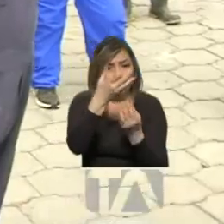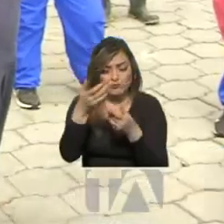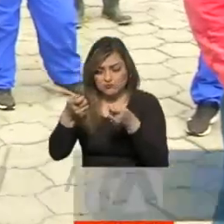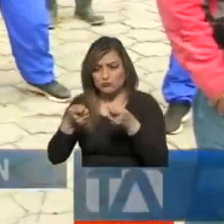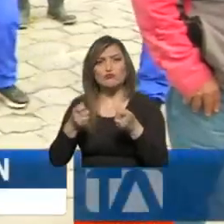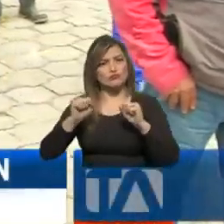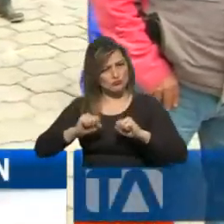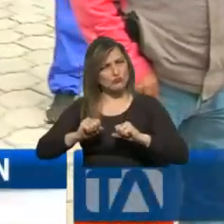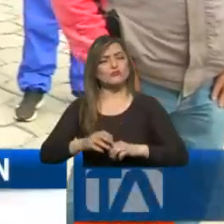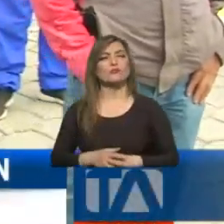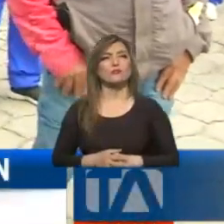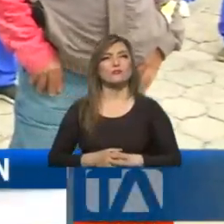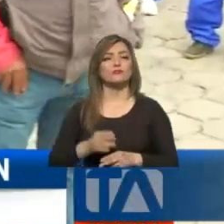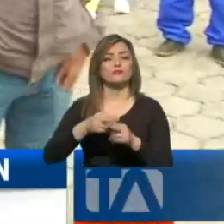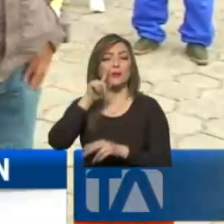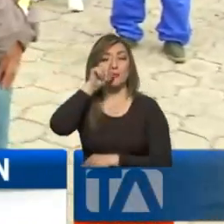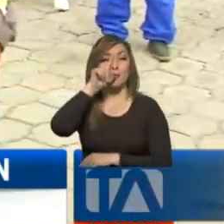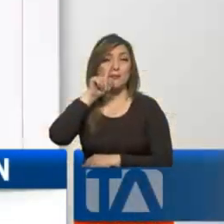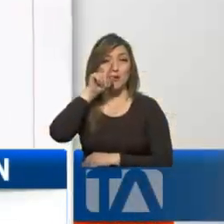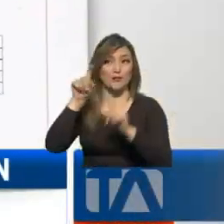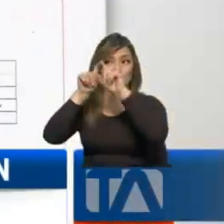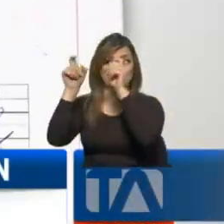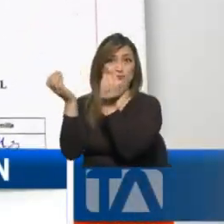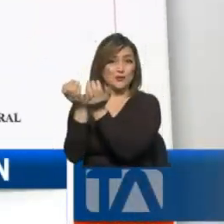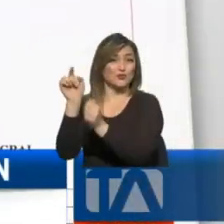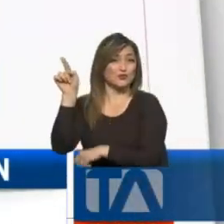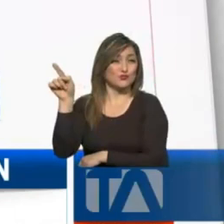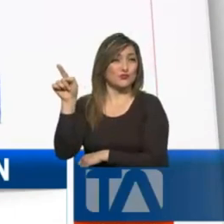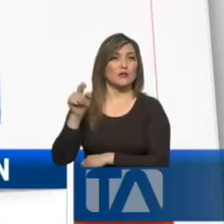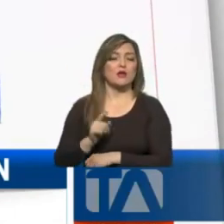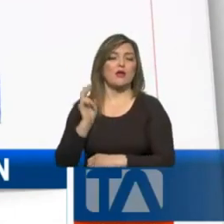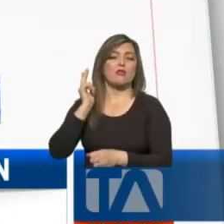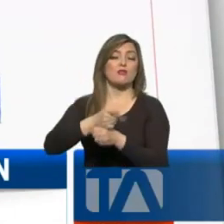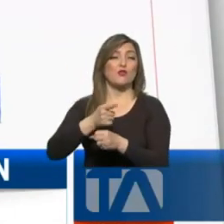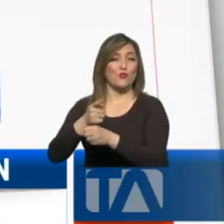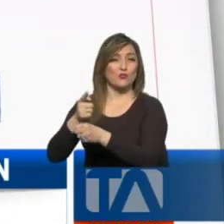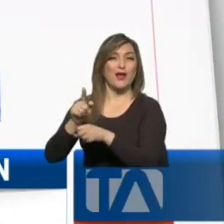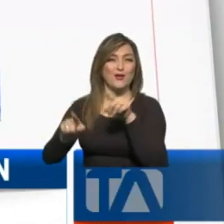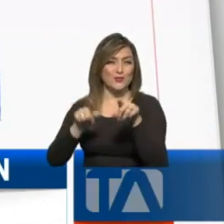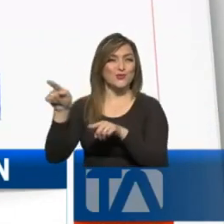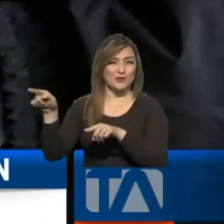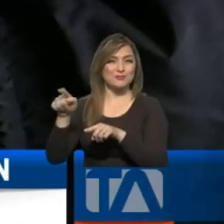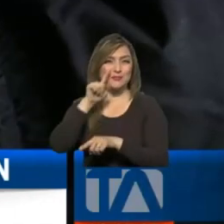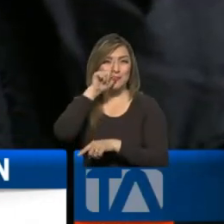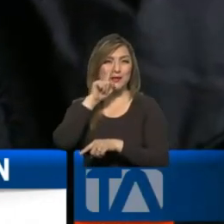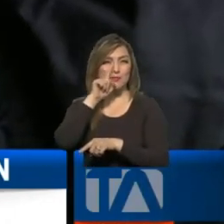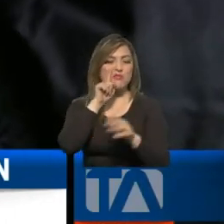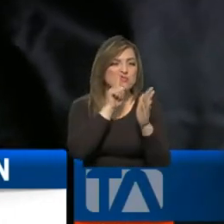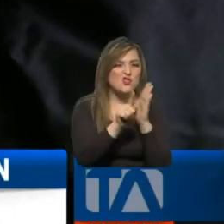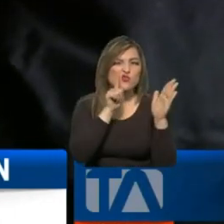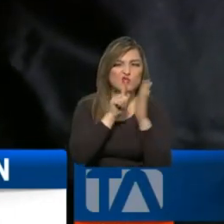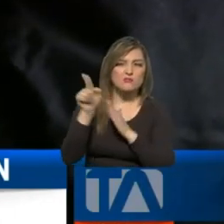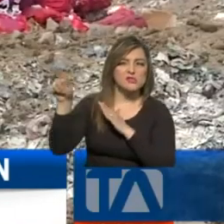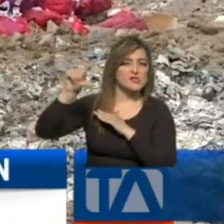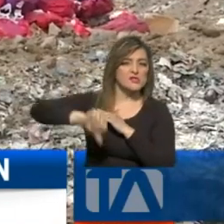información. Ex empleados del EMGIRS, de su parte, denuncian que la normativa se emitió luego de que varios de ellos denunciaran las